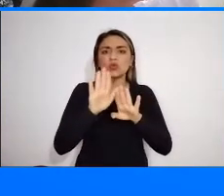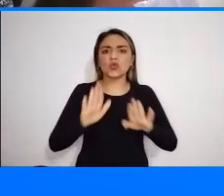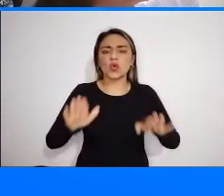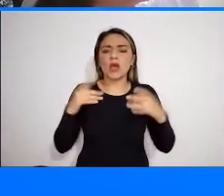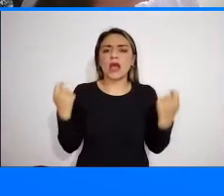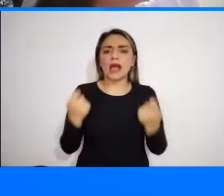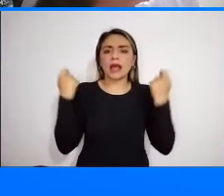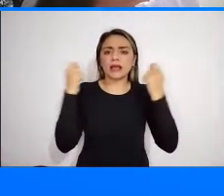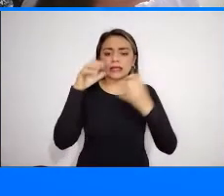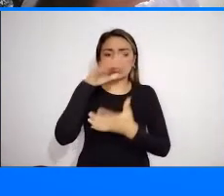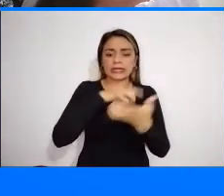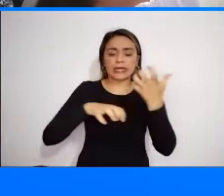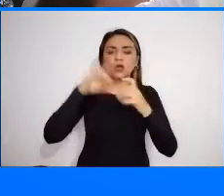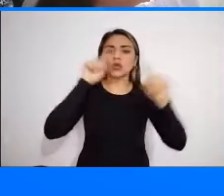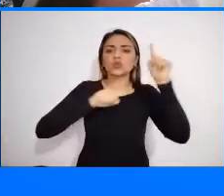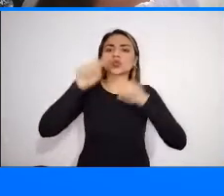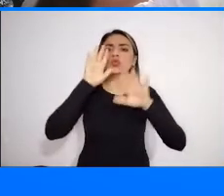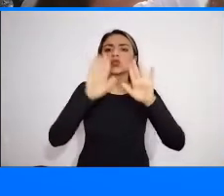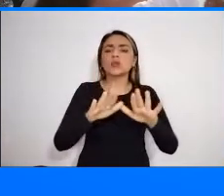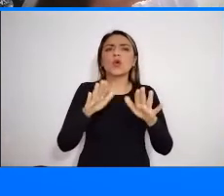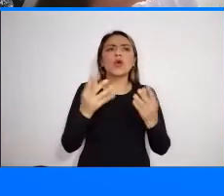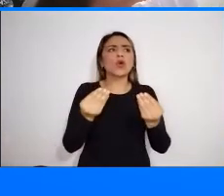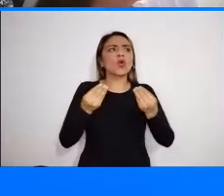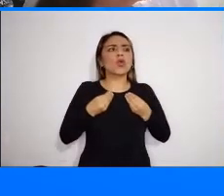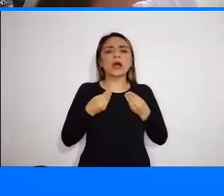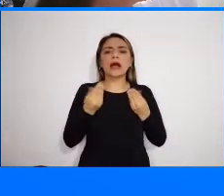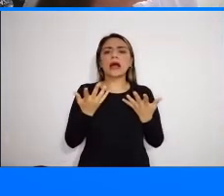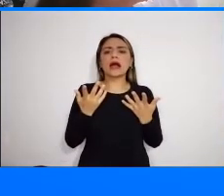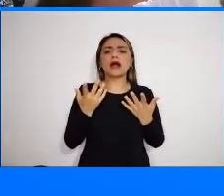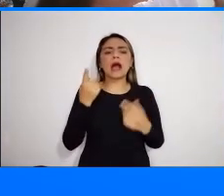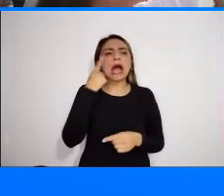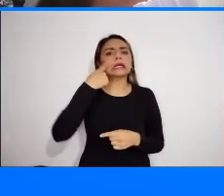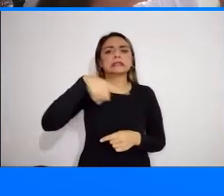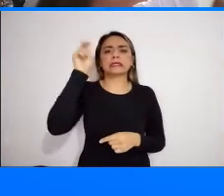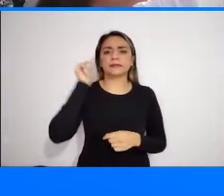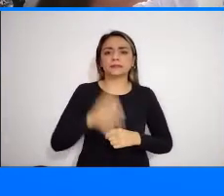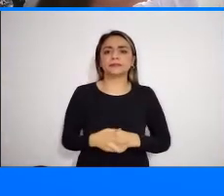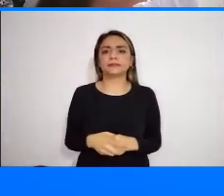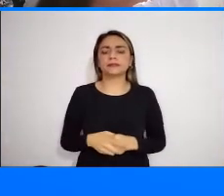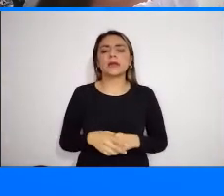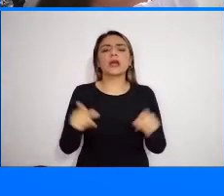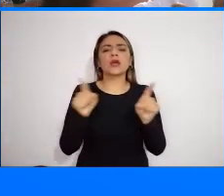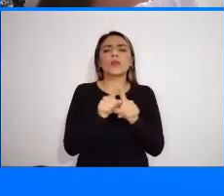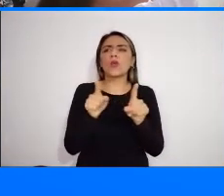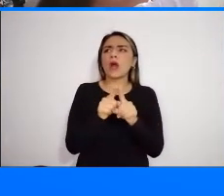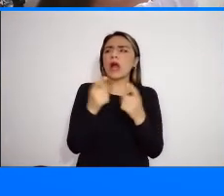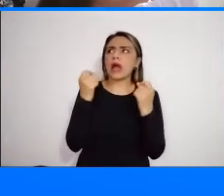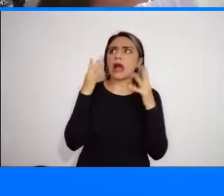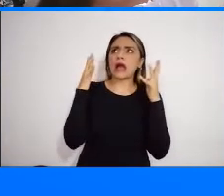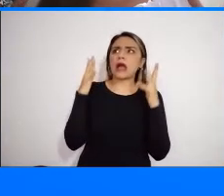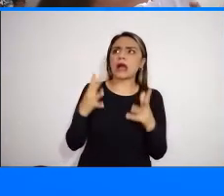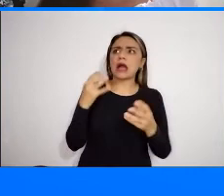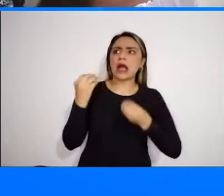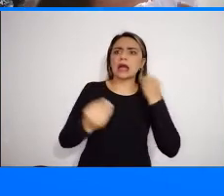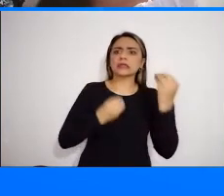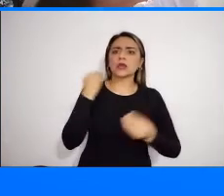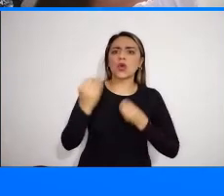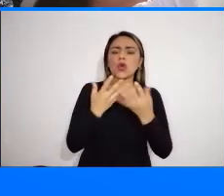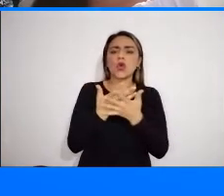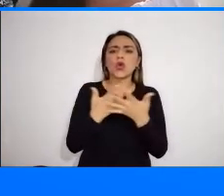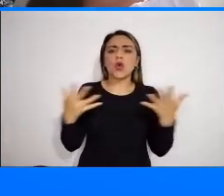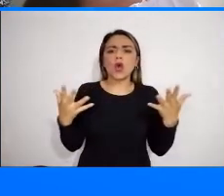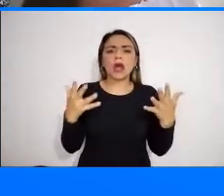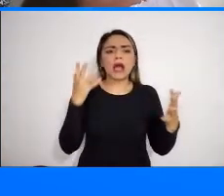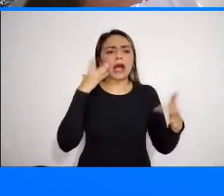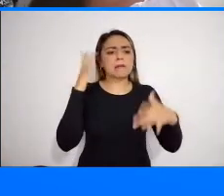ofrecen el ecoturismo como la panacea, dando a entender pues que están haciendo las cosas acorde